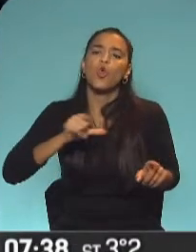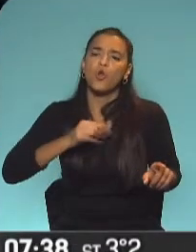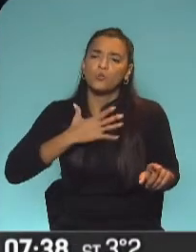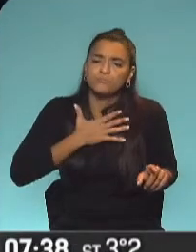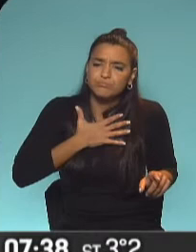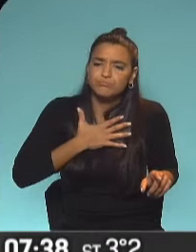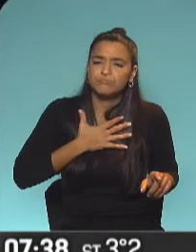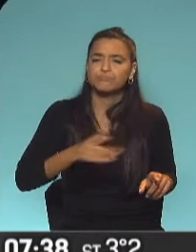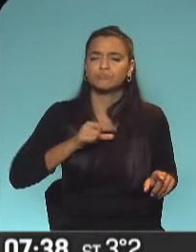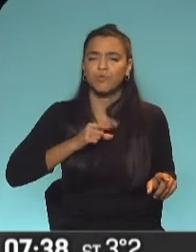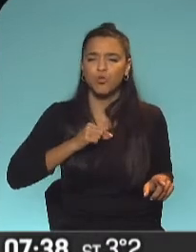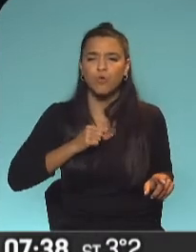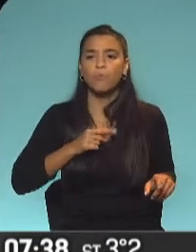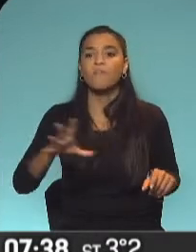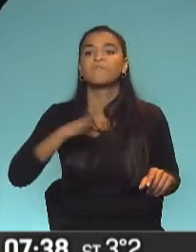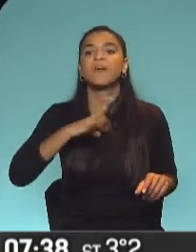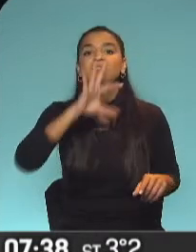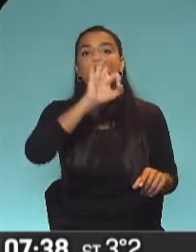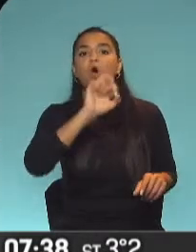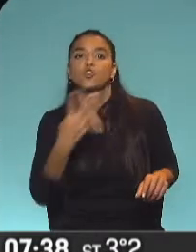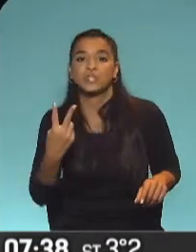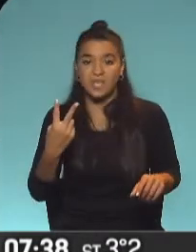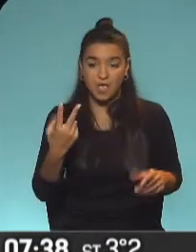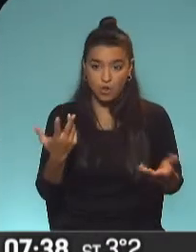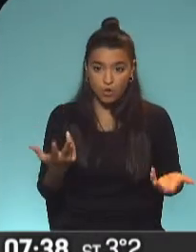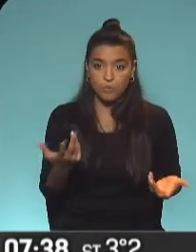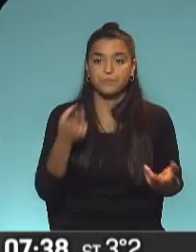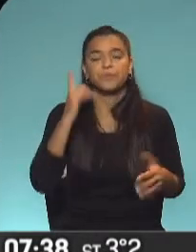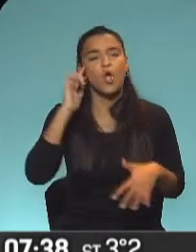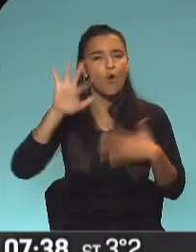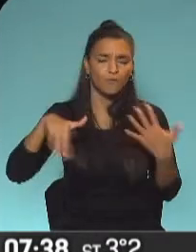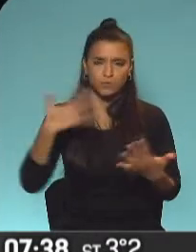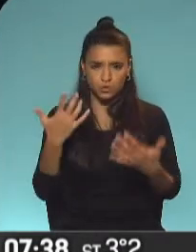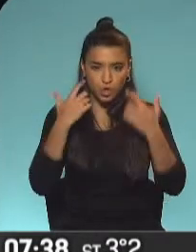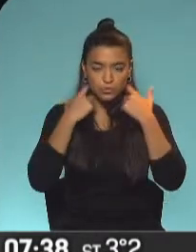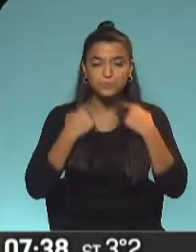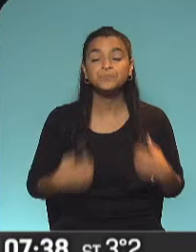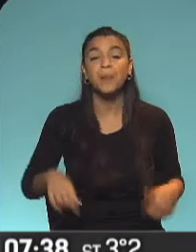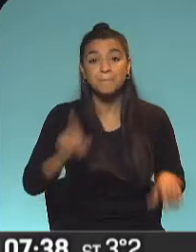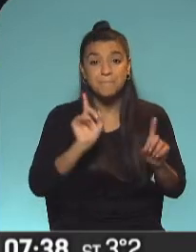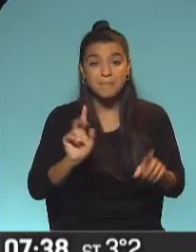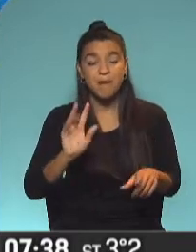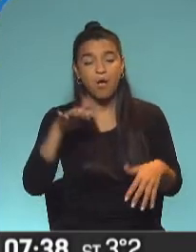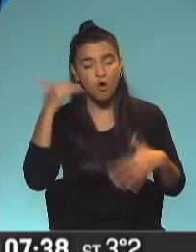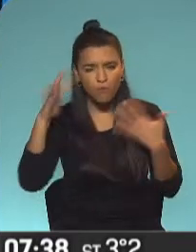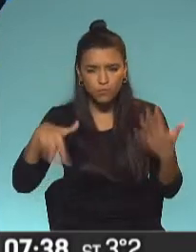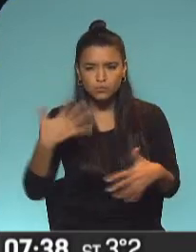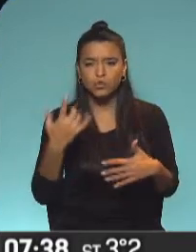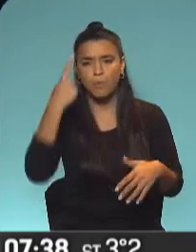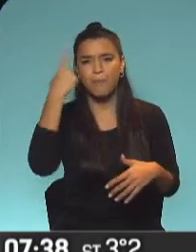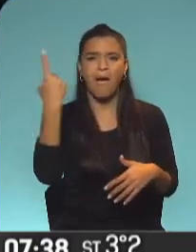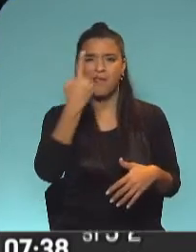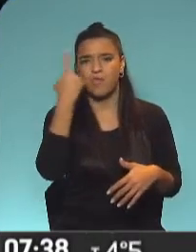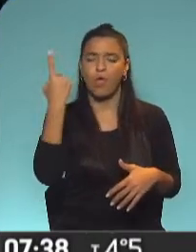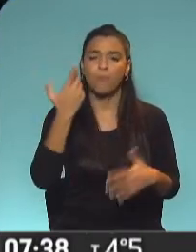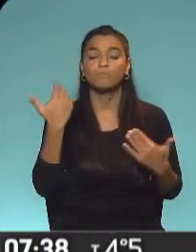Justamente todo esto son síntomas por falta de oxígeno, claramente, y confusión. Y justamente esta confusión y este mareo es el que a